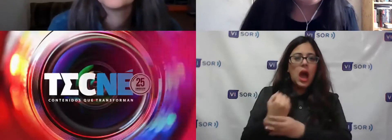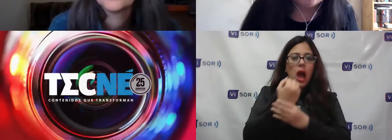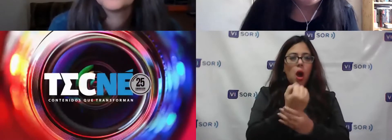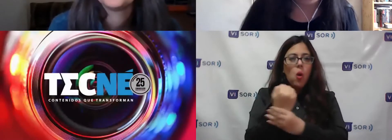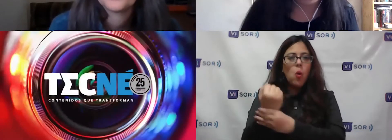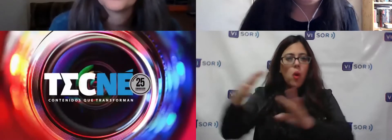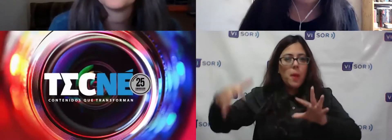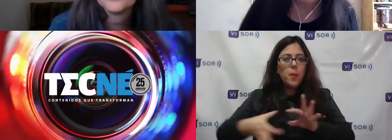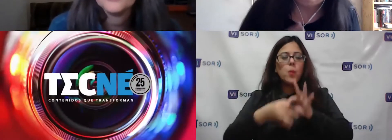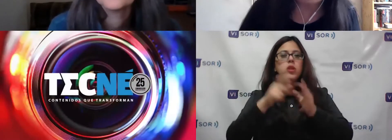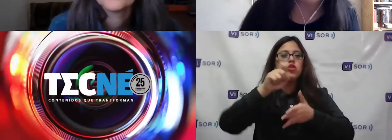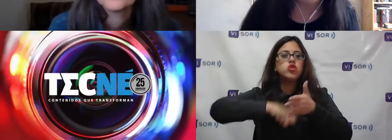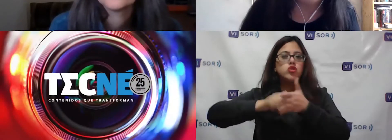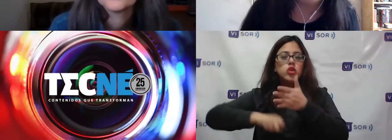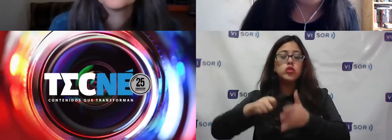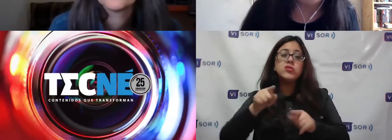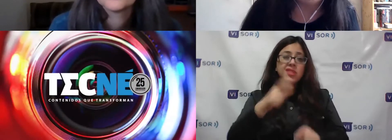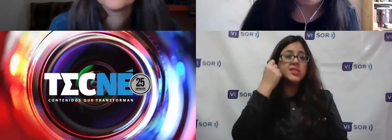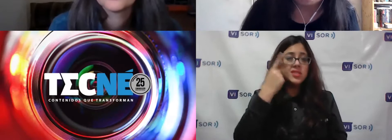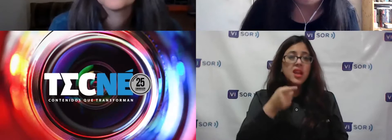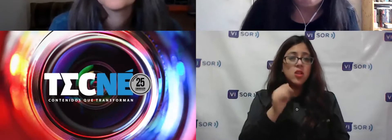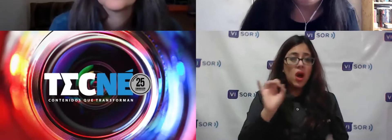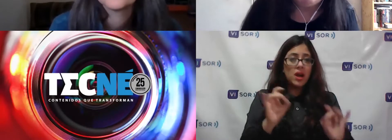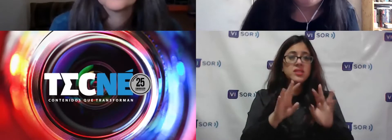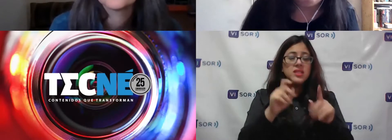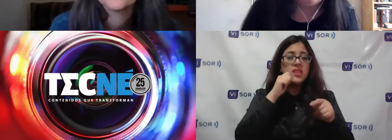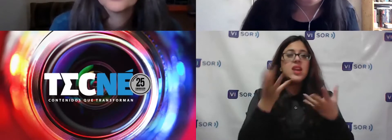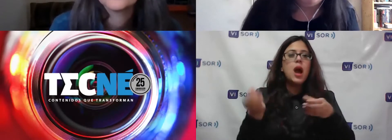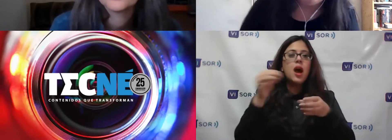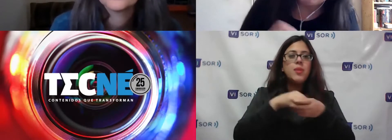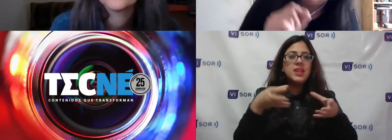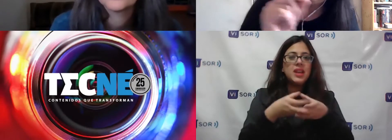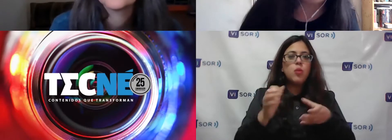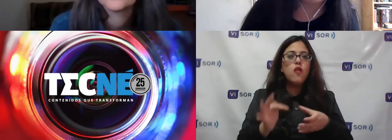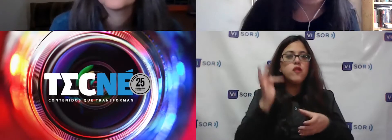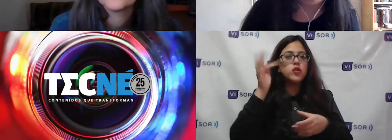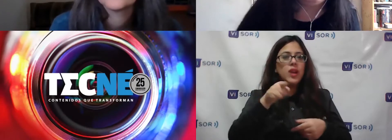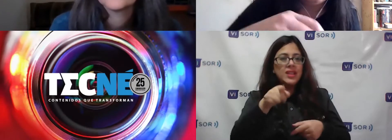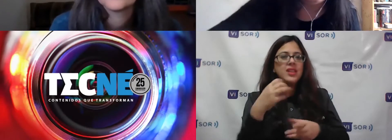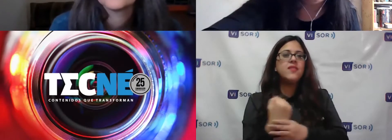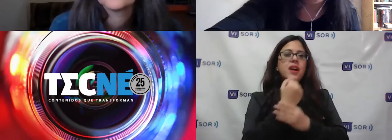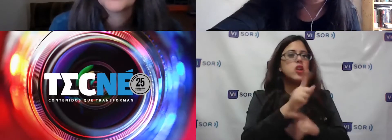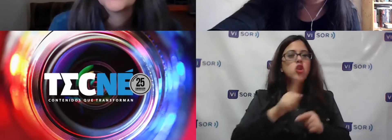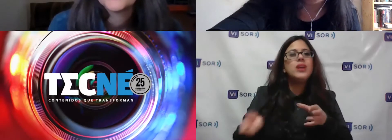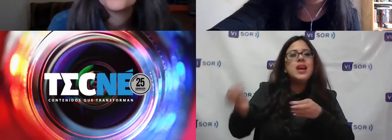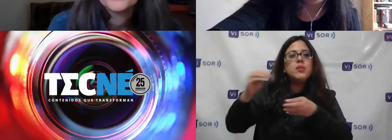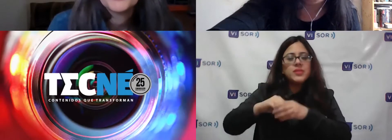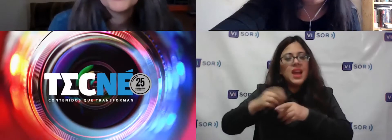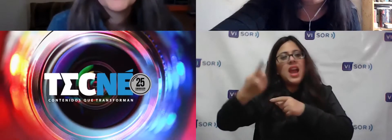ocio hay que entenderlo así como como partes de tu equipo que te van a ayudar no lo que se integran en otros momentos